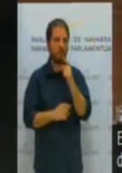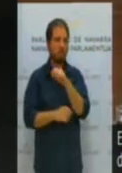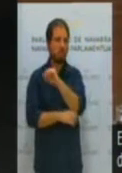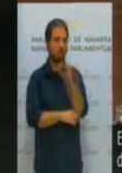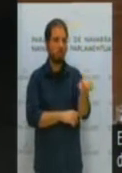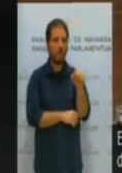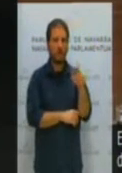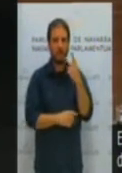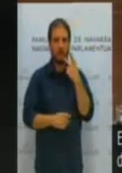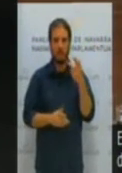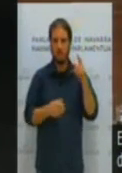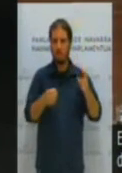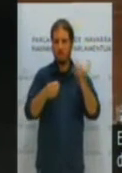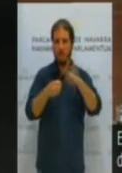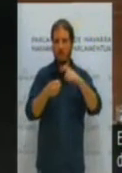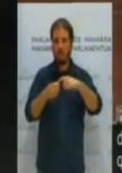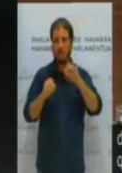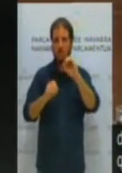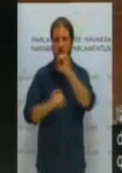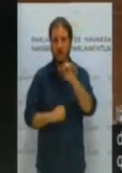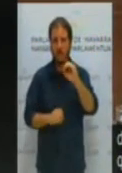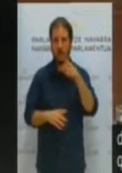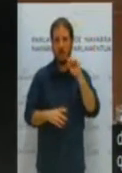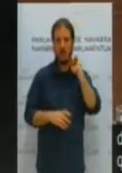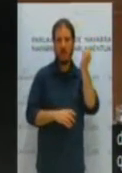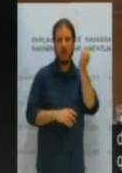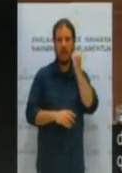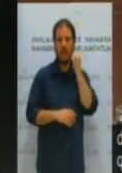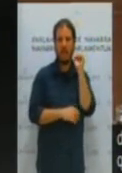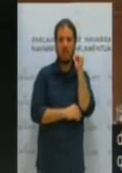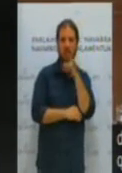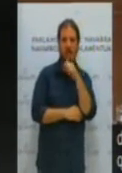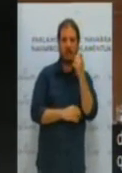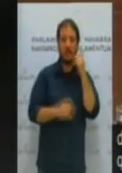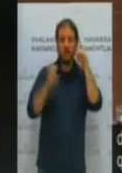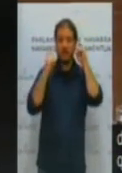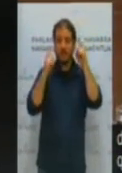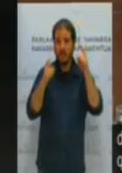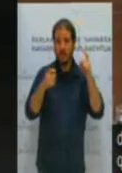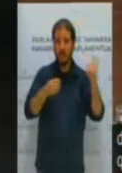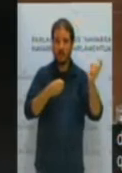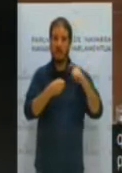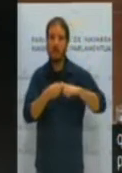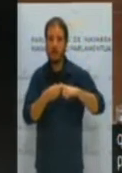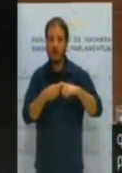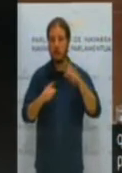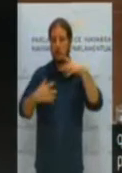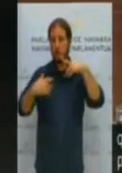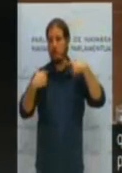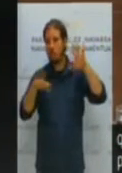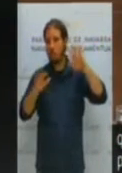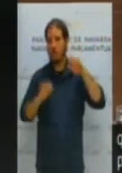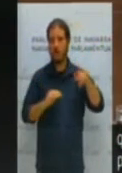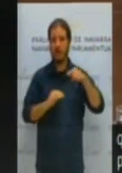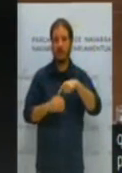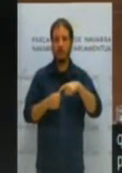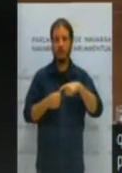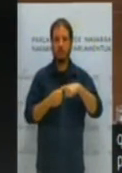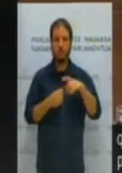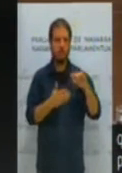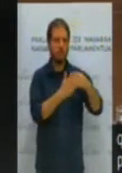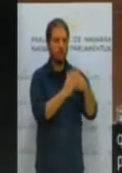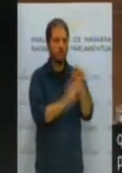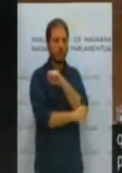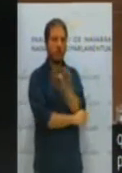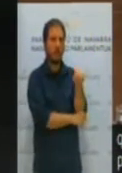sus quejas. Cuando se ha hecho un amago o una parodia de participación, no se ha reconsiderado ni en un ápice el proyecto, ni se han